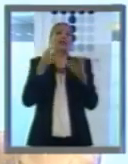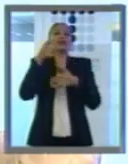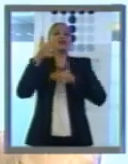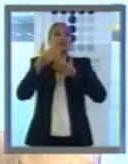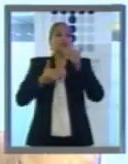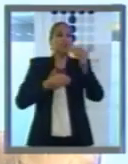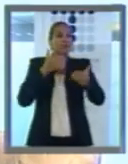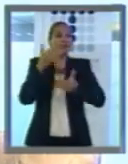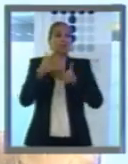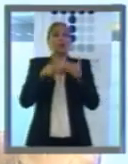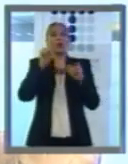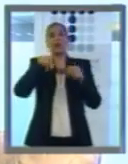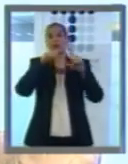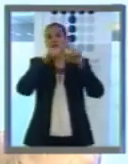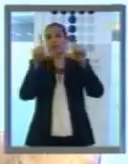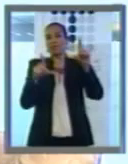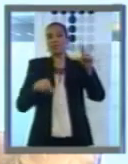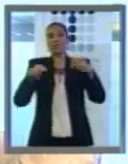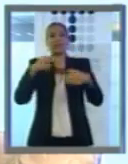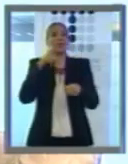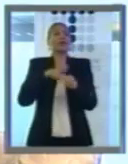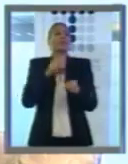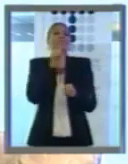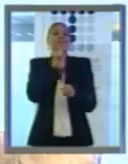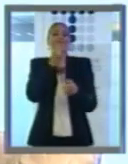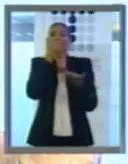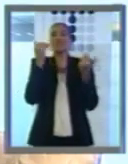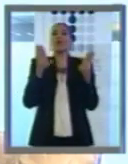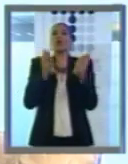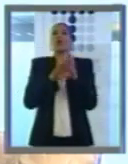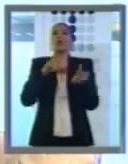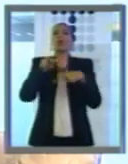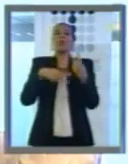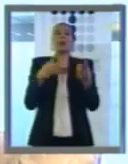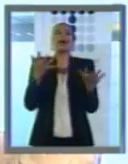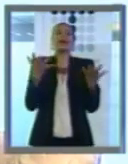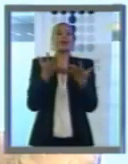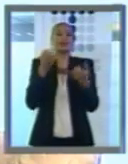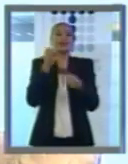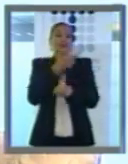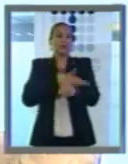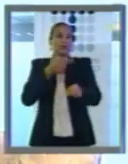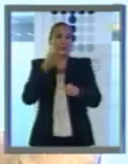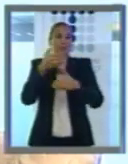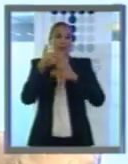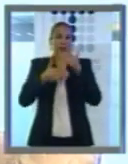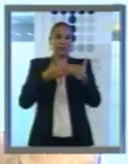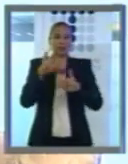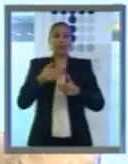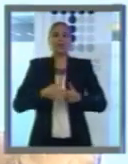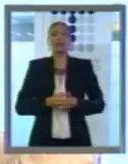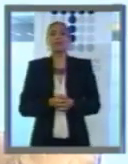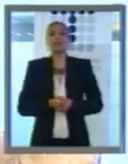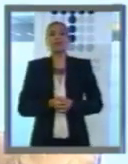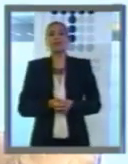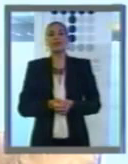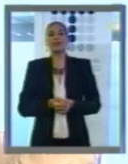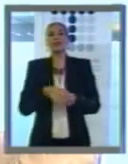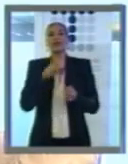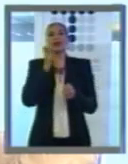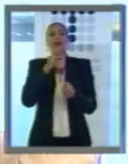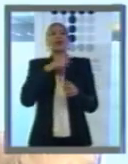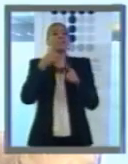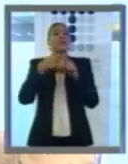proceso, pero a nivel nacional ni siquiera sabemos cómo se va a realizar este proceso. Y bueno, esto se